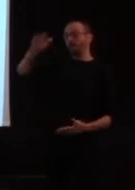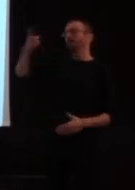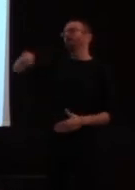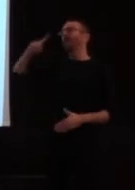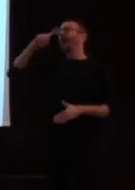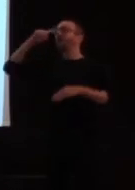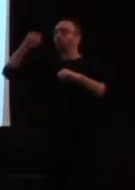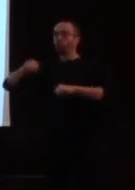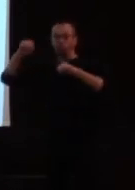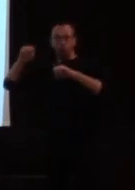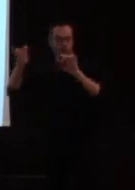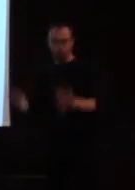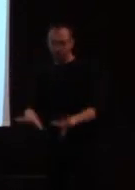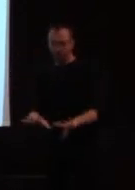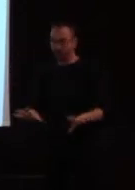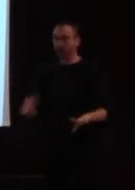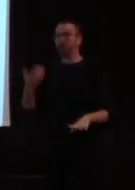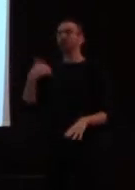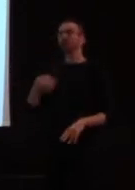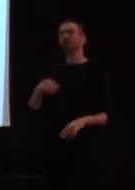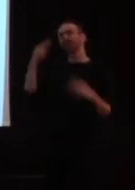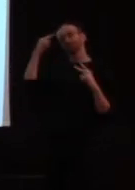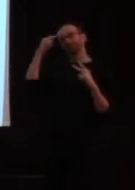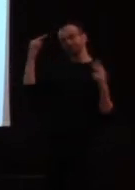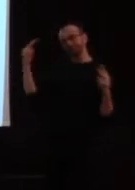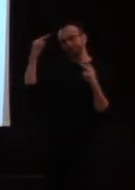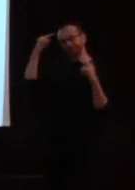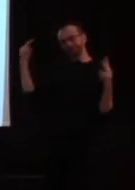total, van desconectando pero quietos.